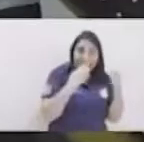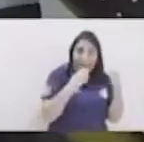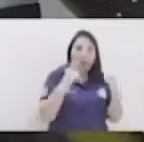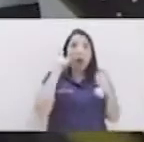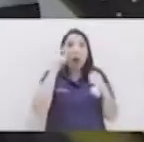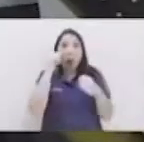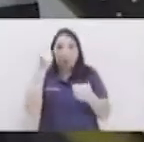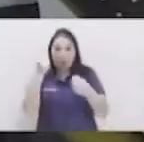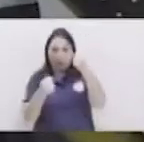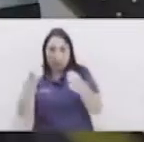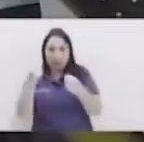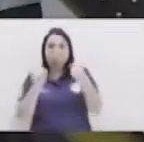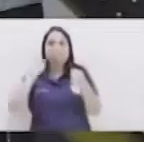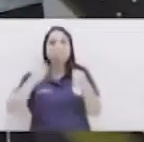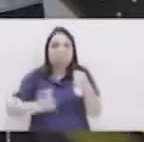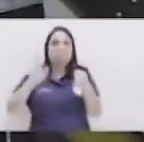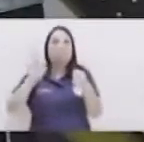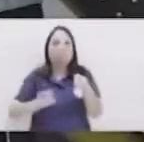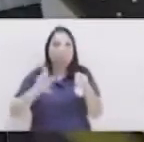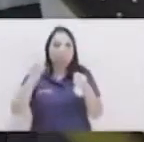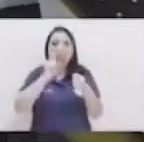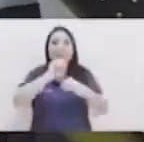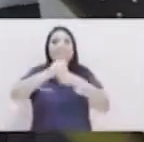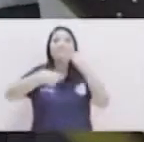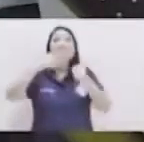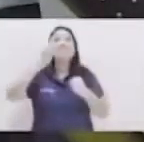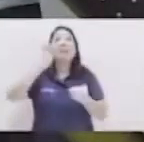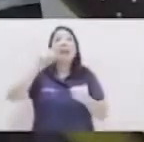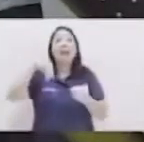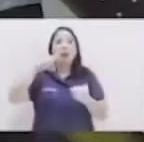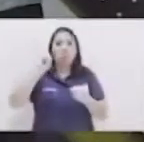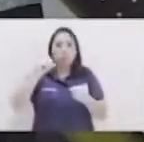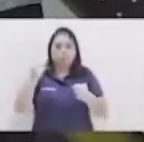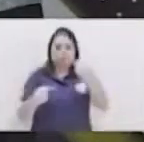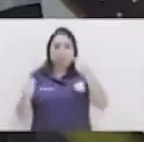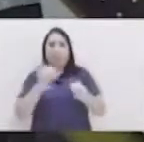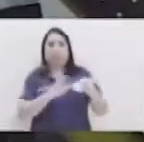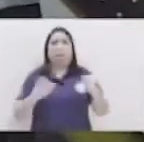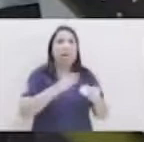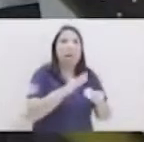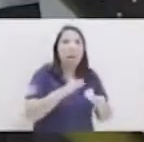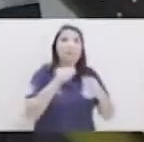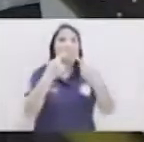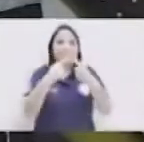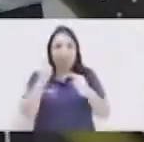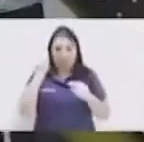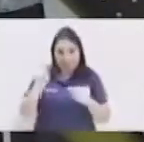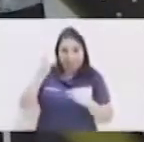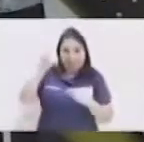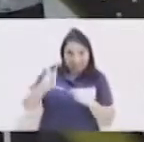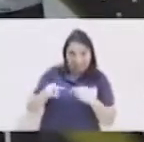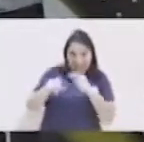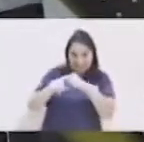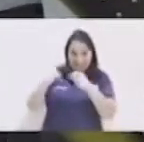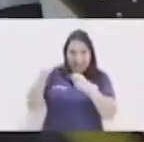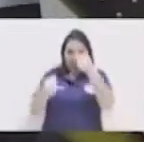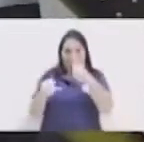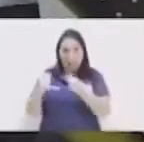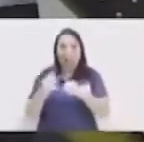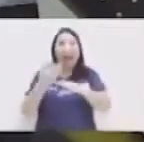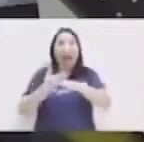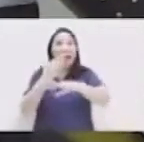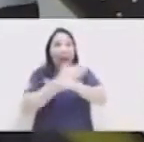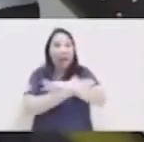pasa si esta persona con su vehículo hubiera asistido a un mecánico con anterioridad para revisar